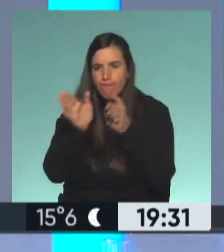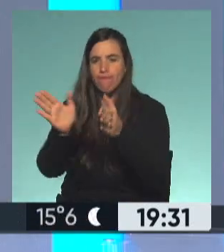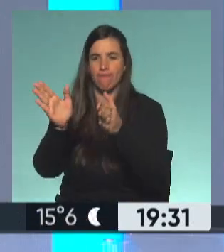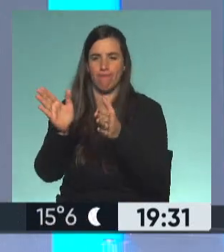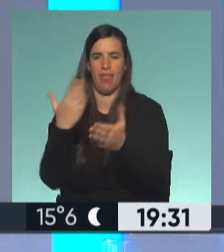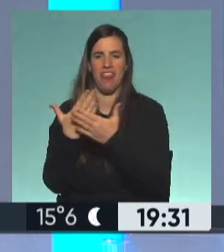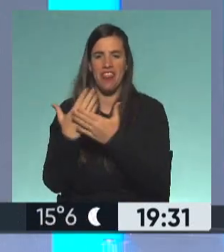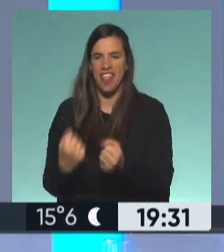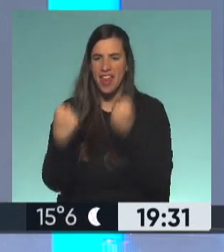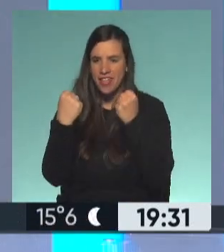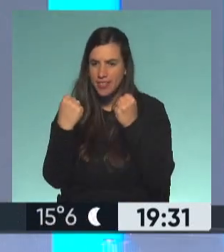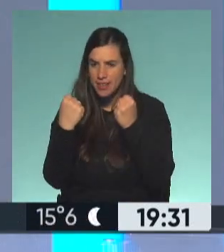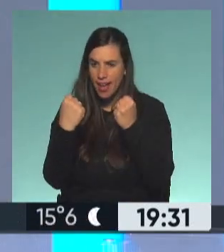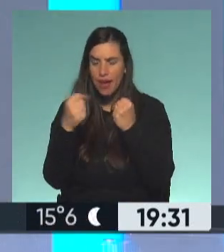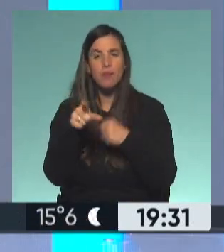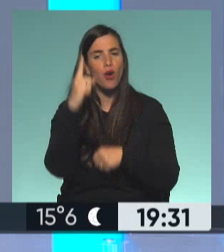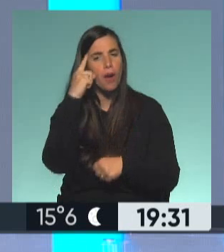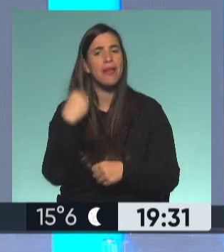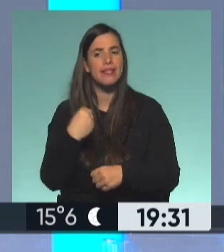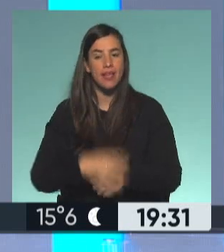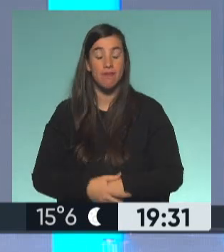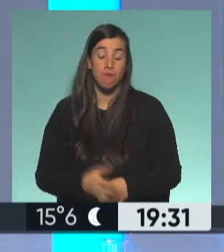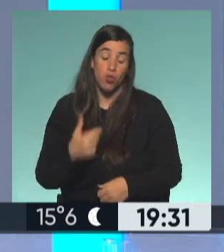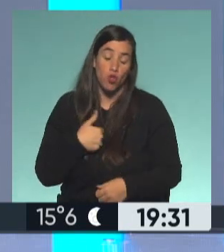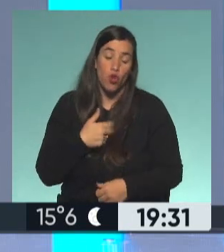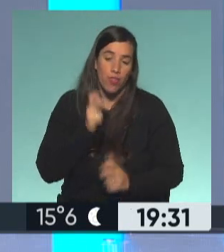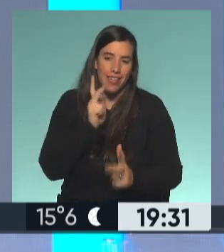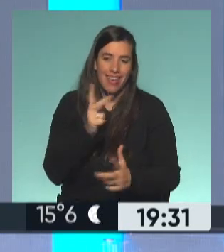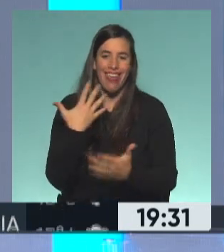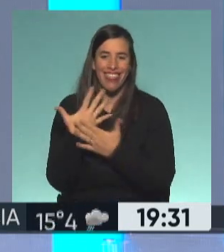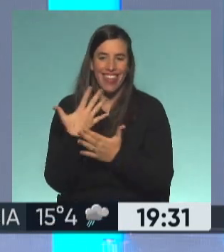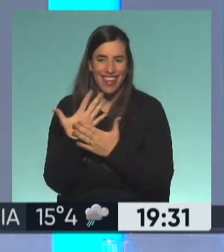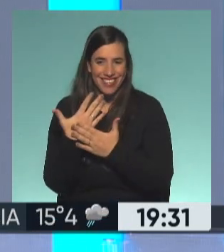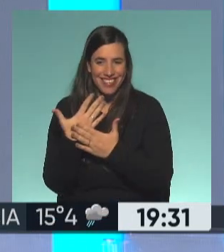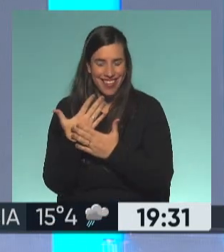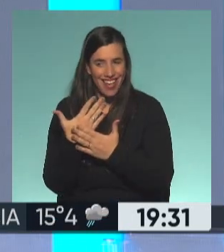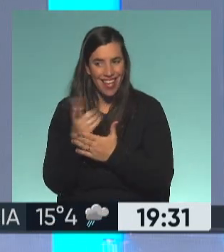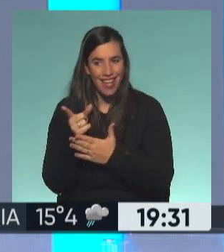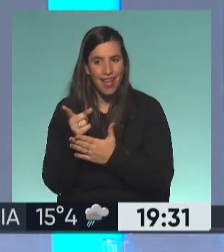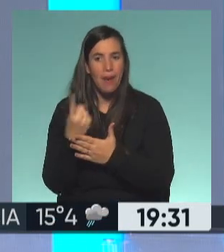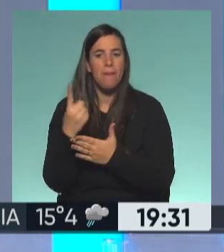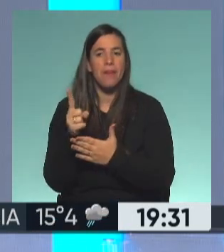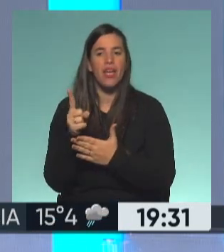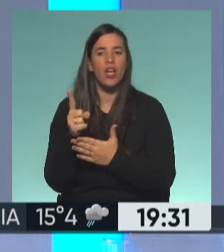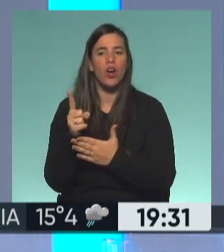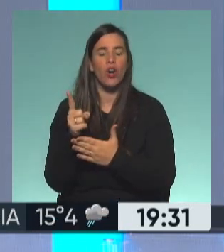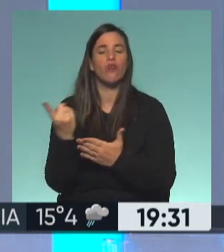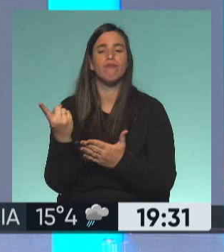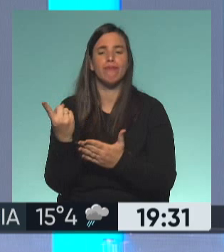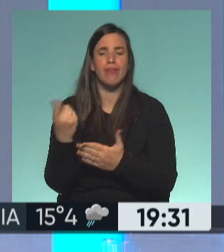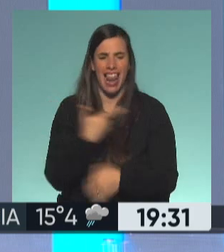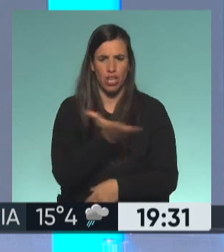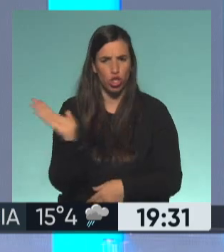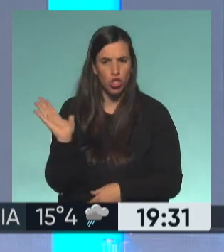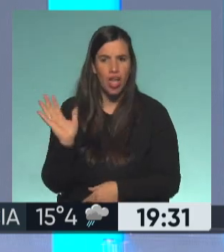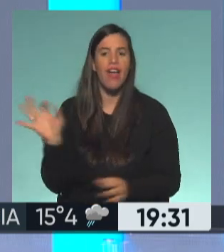por de pronto hacia la derecha, pero la pregunta es si es la sociedad o si tiene que ver con una falta de escucha de